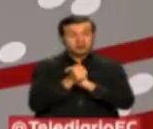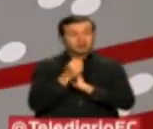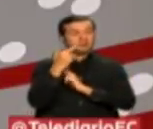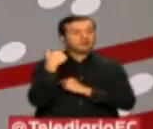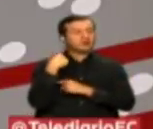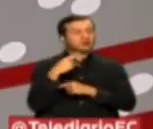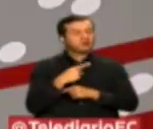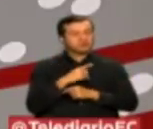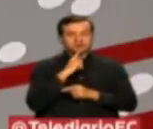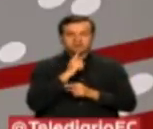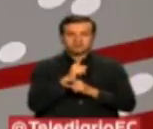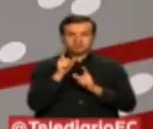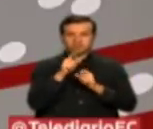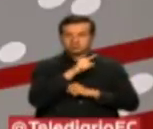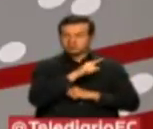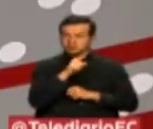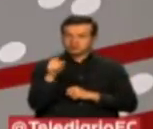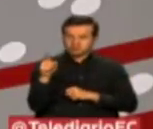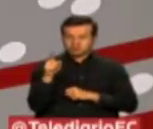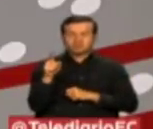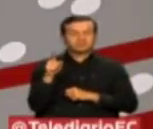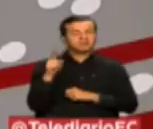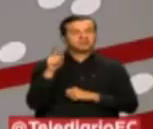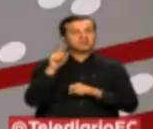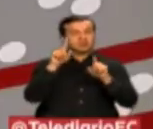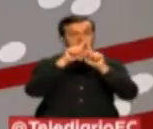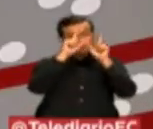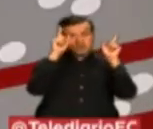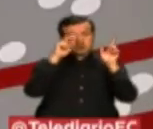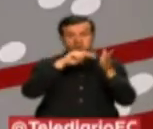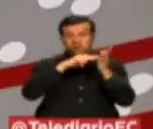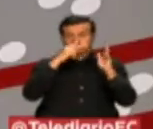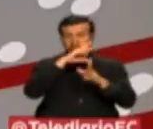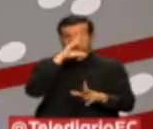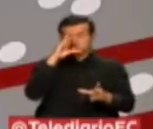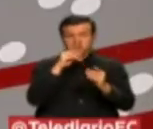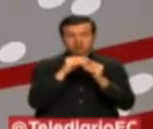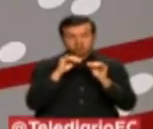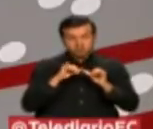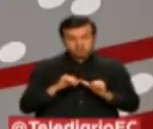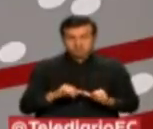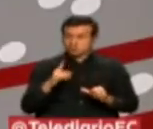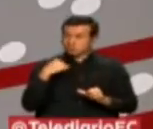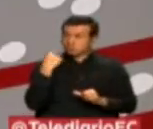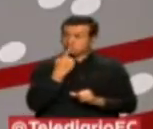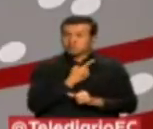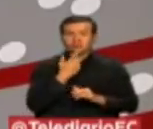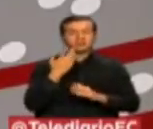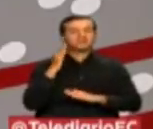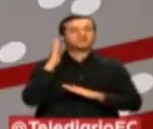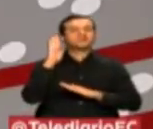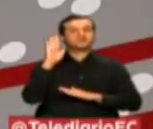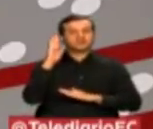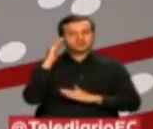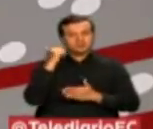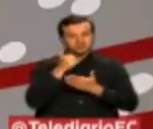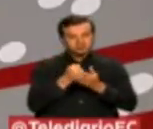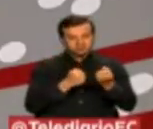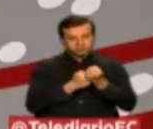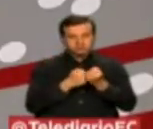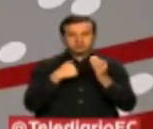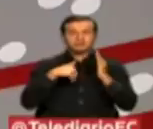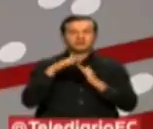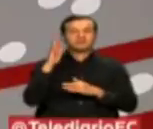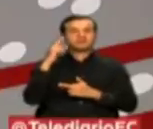responsable en aquellos que son los entes generadores. Yo creo que la empresa y la tecnología puede hacer mucho, nosotros estamos comprometidos a ayudar. Lo que pedimos es mucha